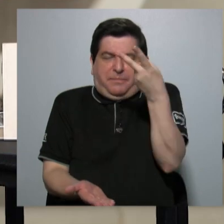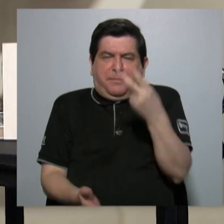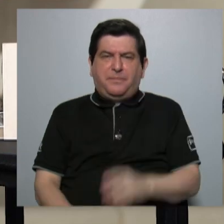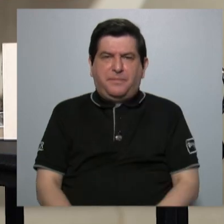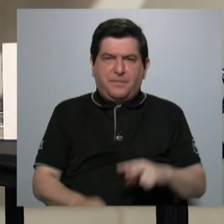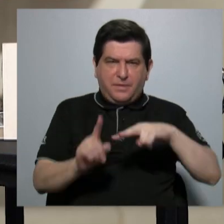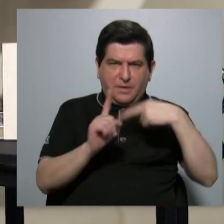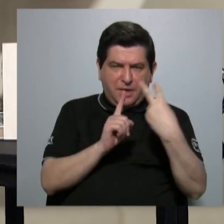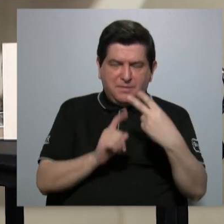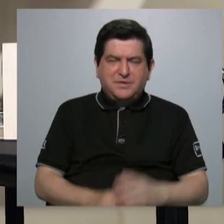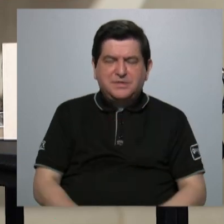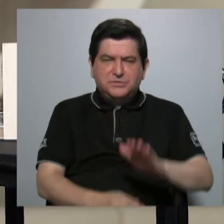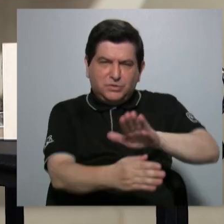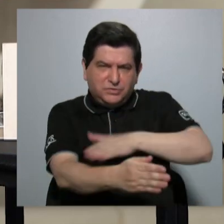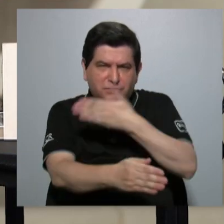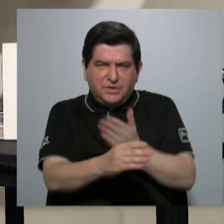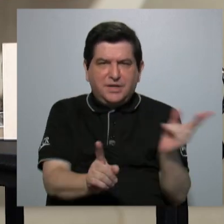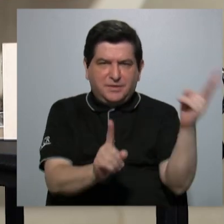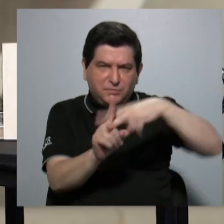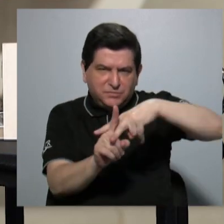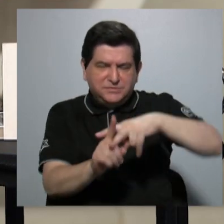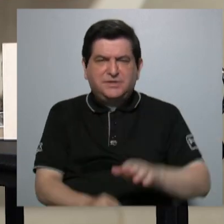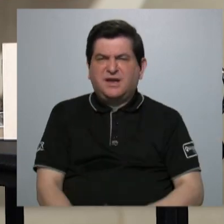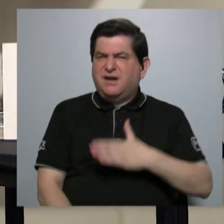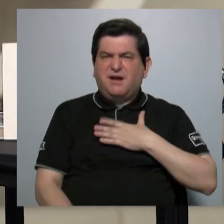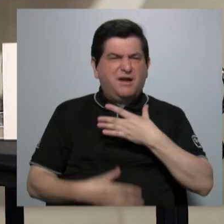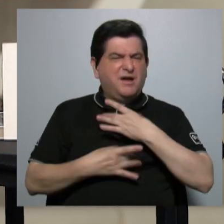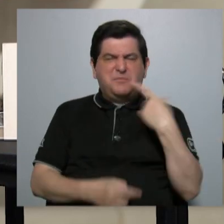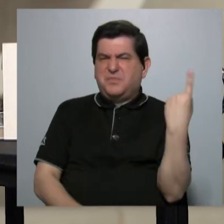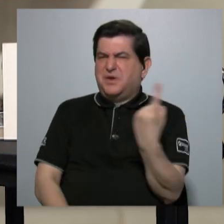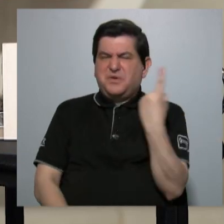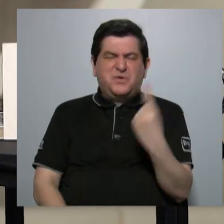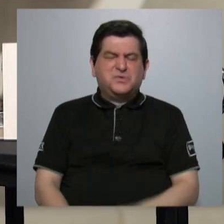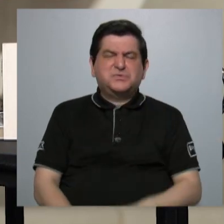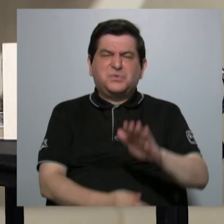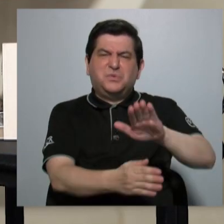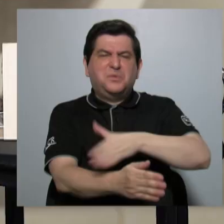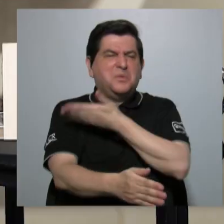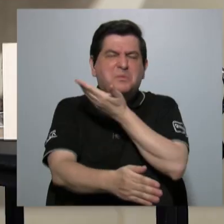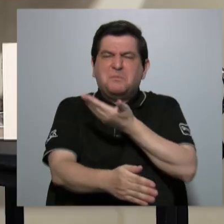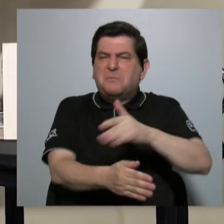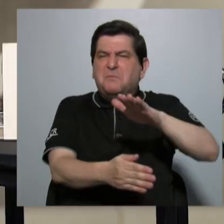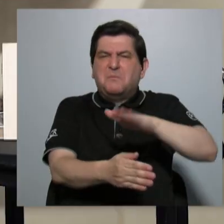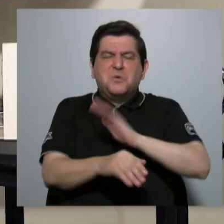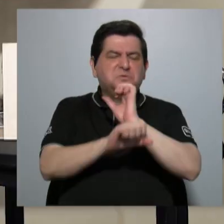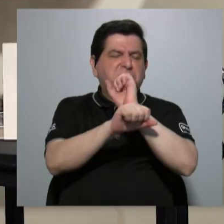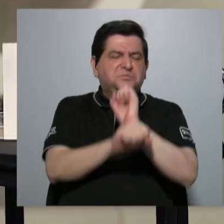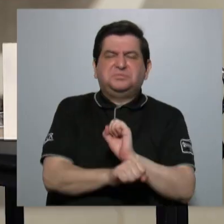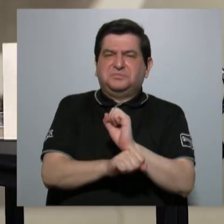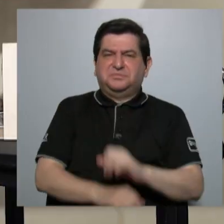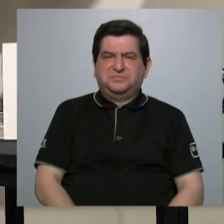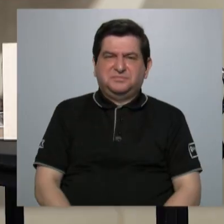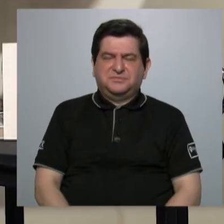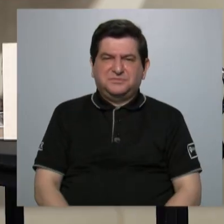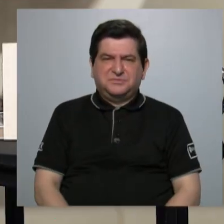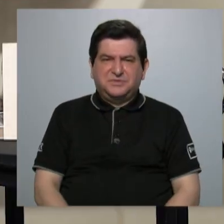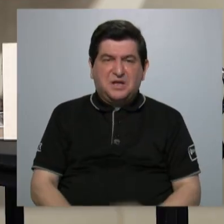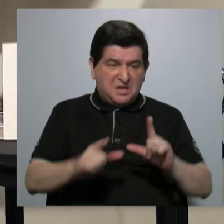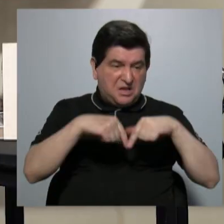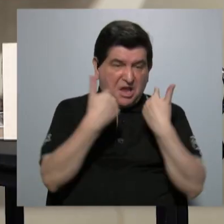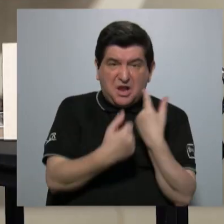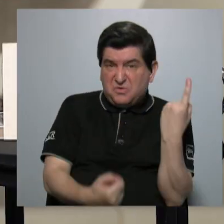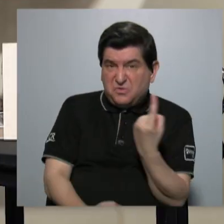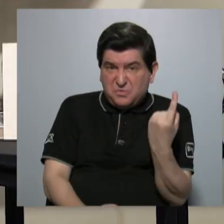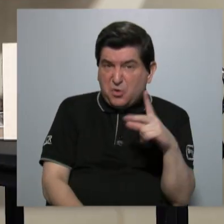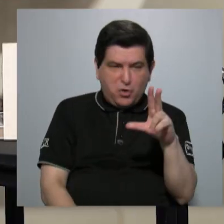de vista interpretativo. Entonces, a mí no me interesa solo estar tocando música clásica y solo el quinteto.